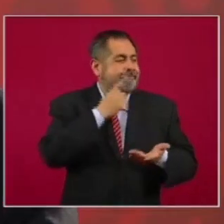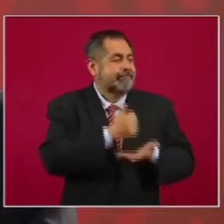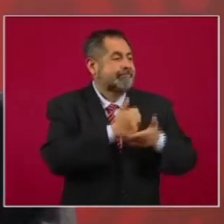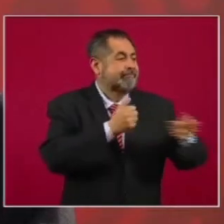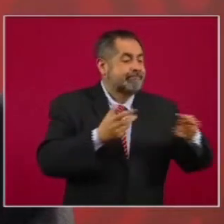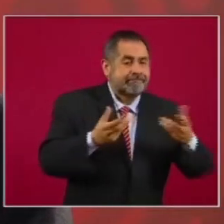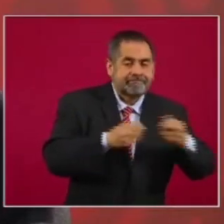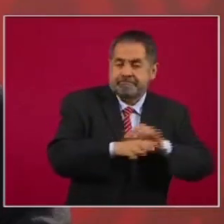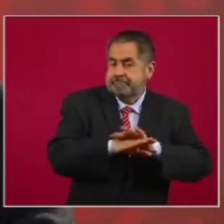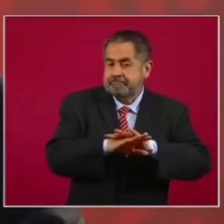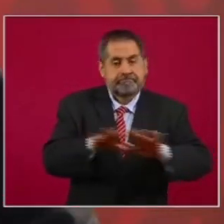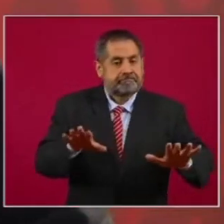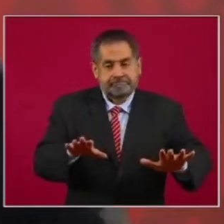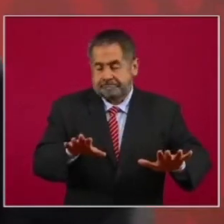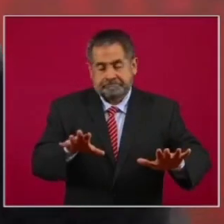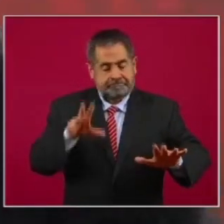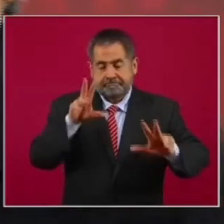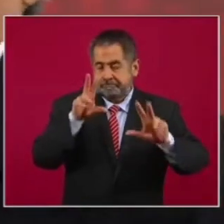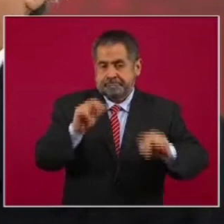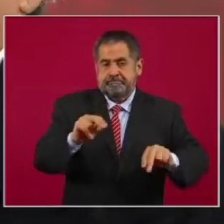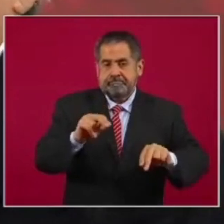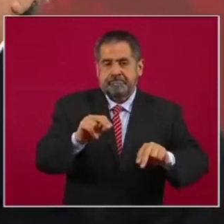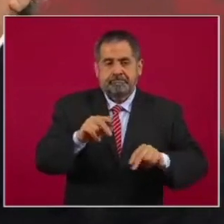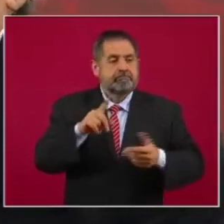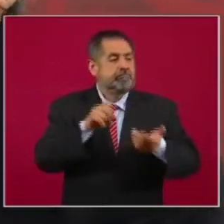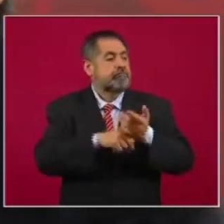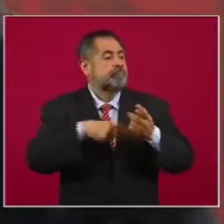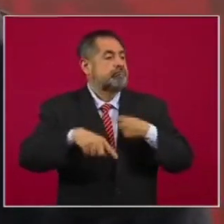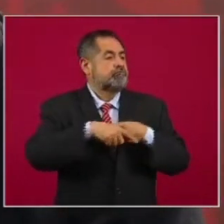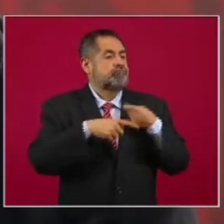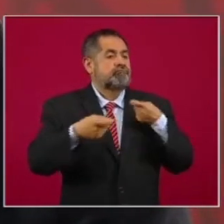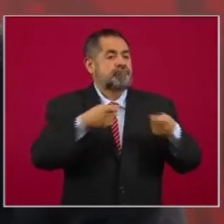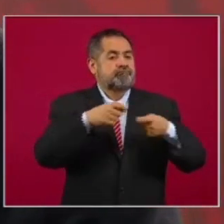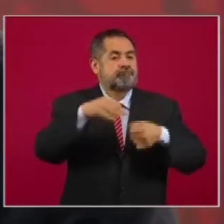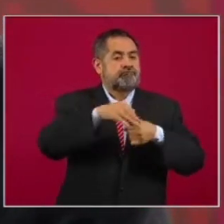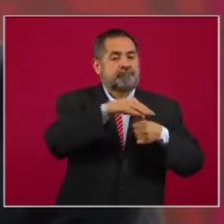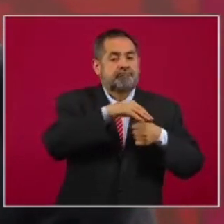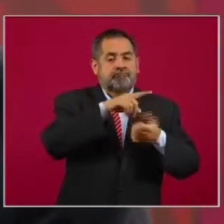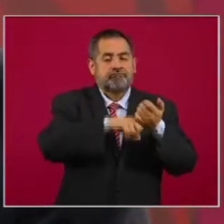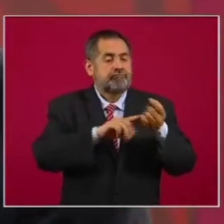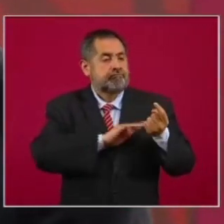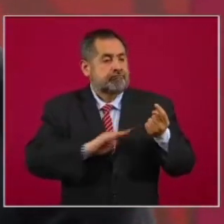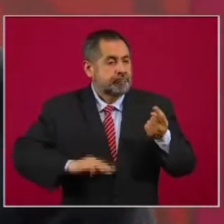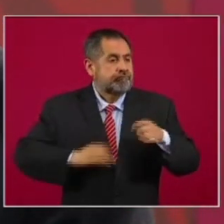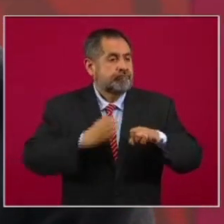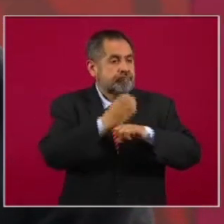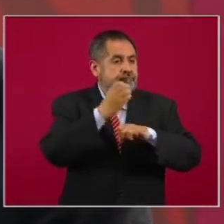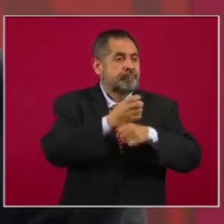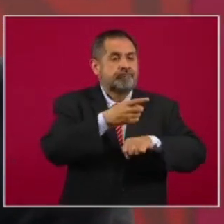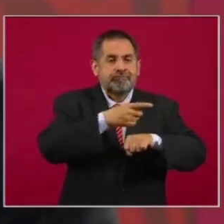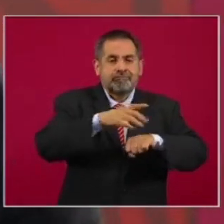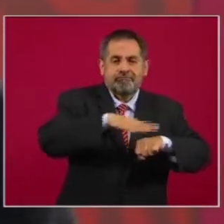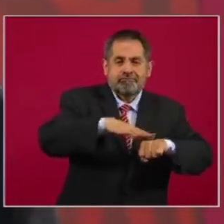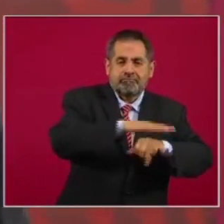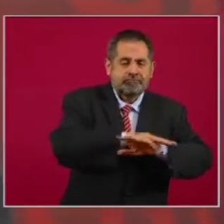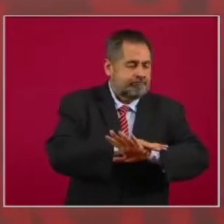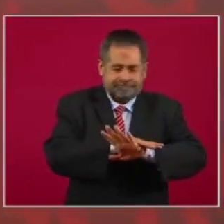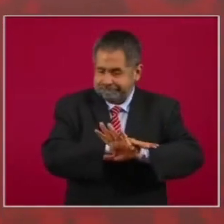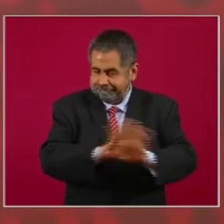ya tienen el control de los organismos electorales municipales, estatales, distritales.